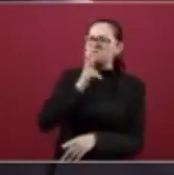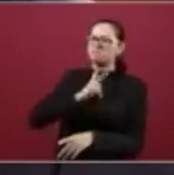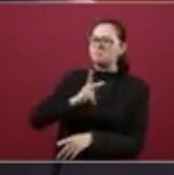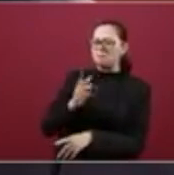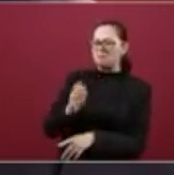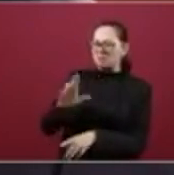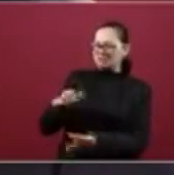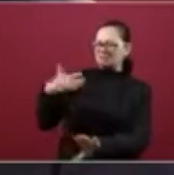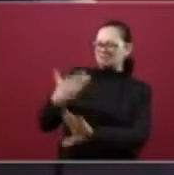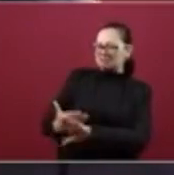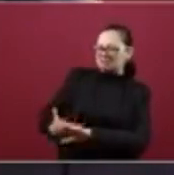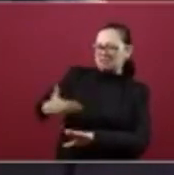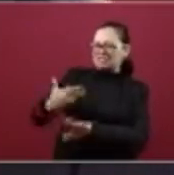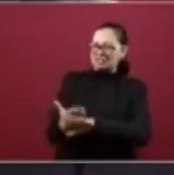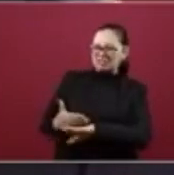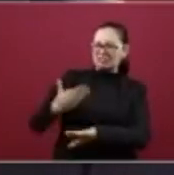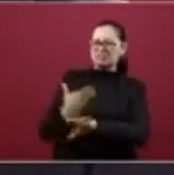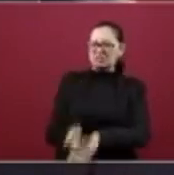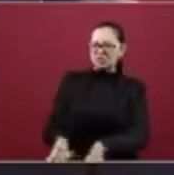esta empresa de la nación,